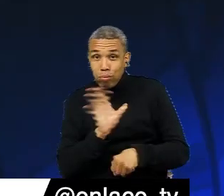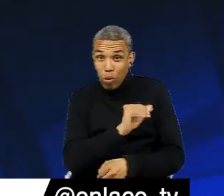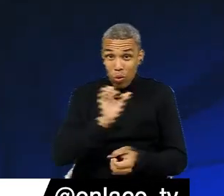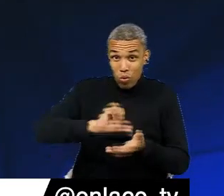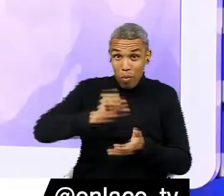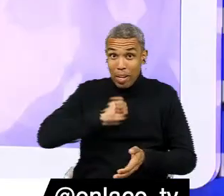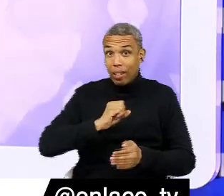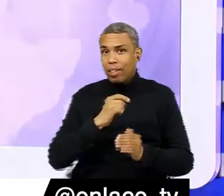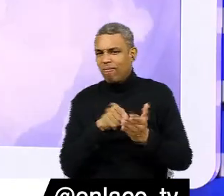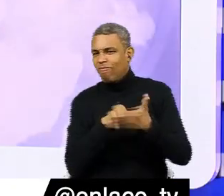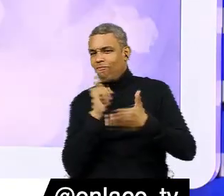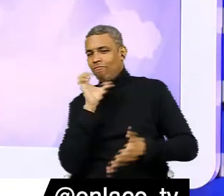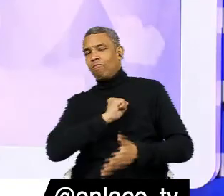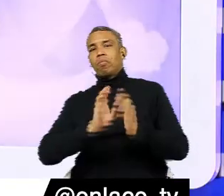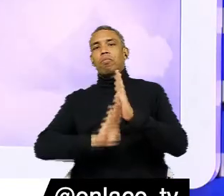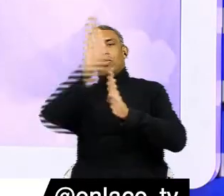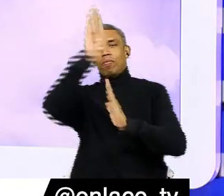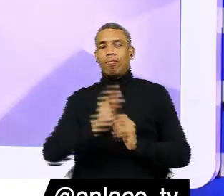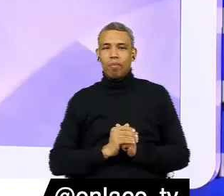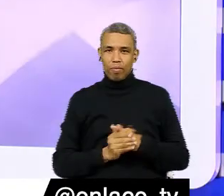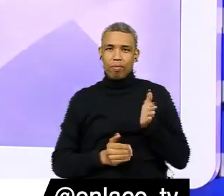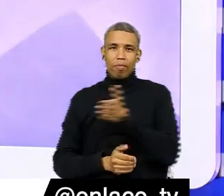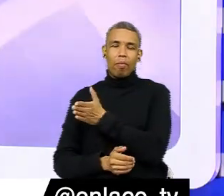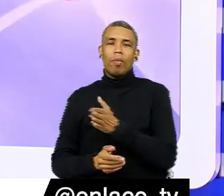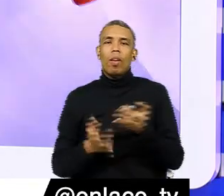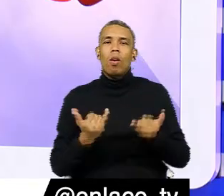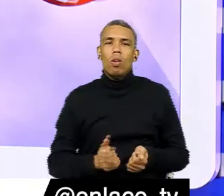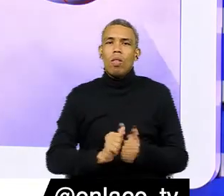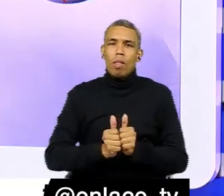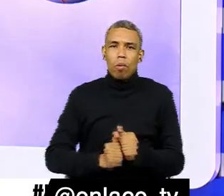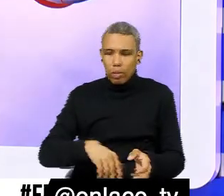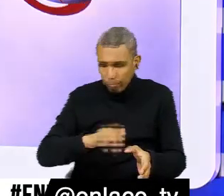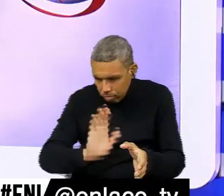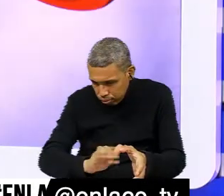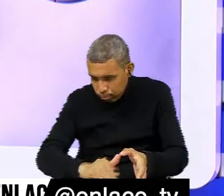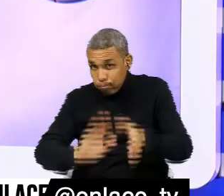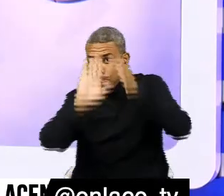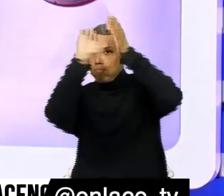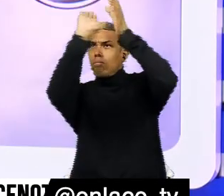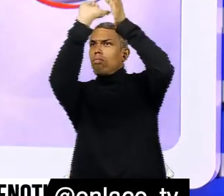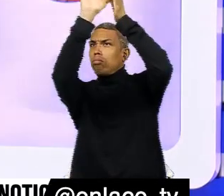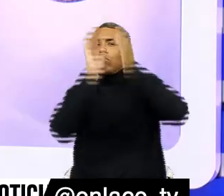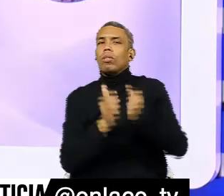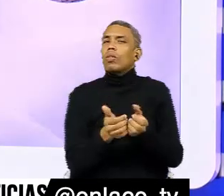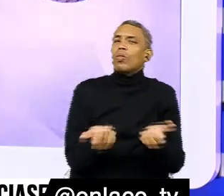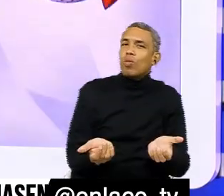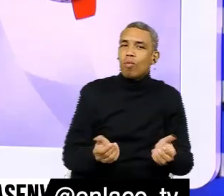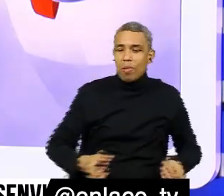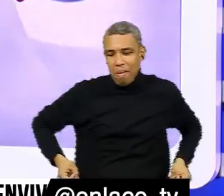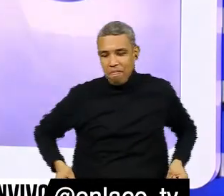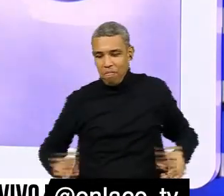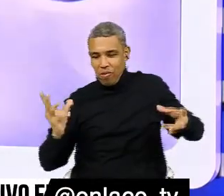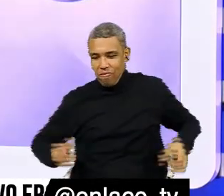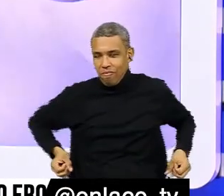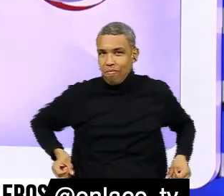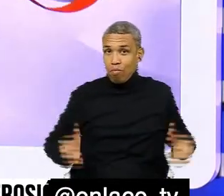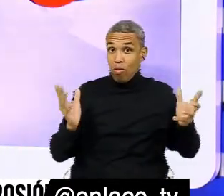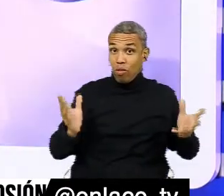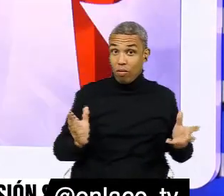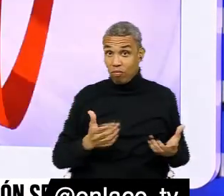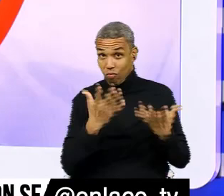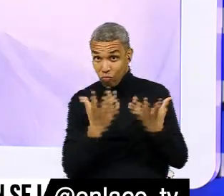nivel. Hablemos ahora de baloncesto y de baloncesto en silla de rueda, porque están abiertas las inscripciones para todos los que